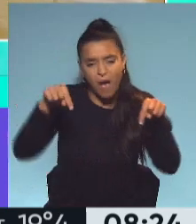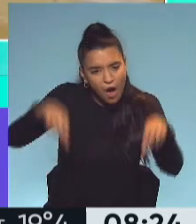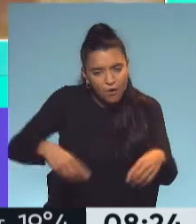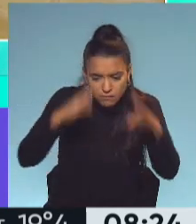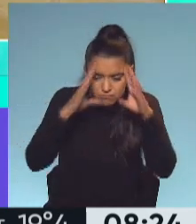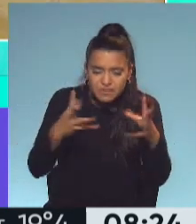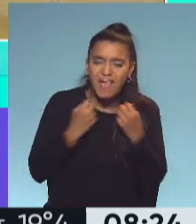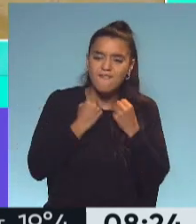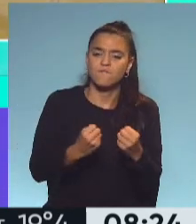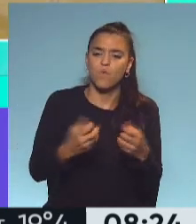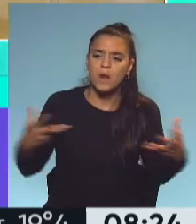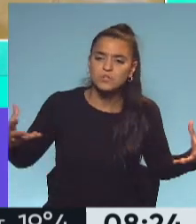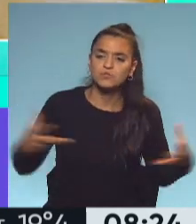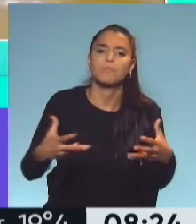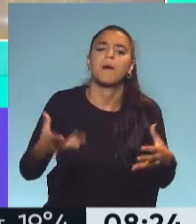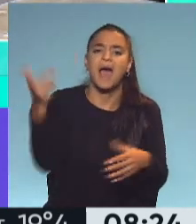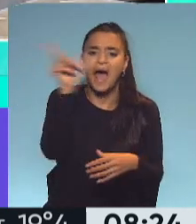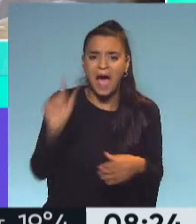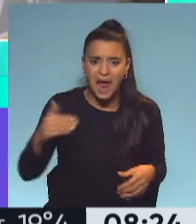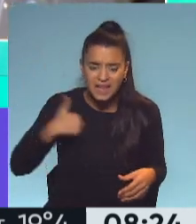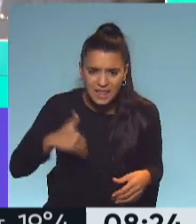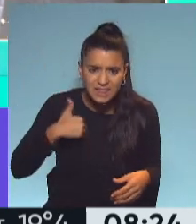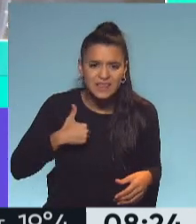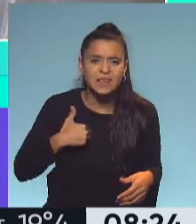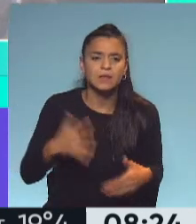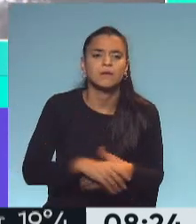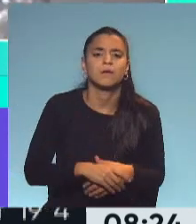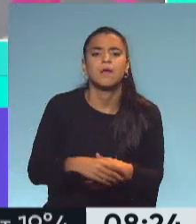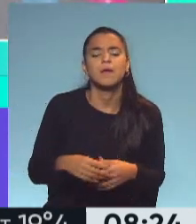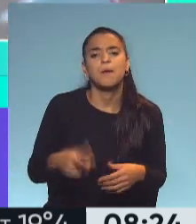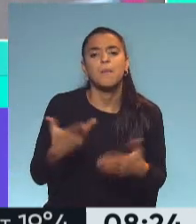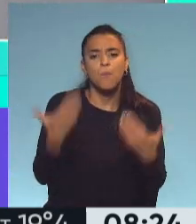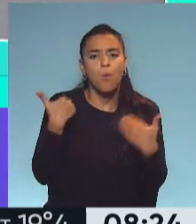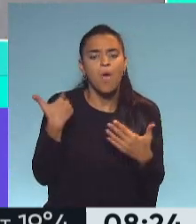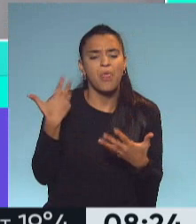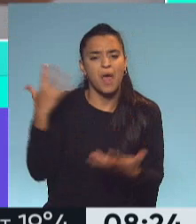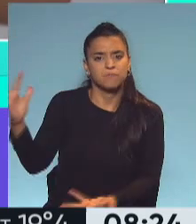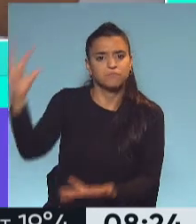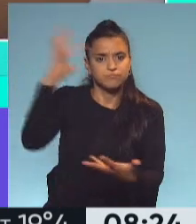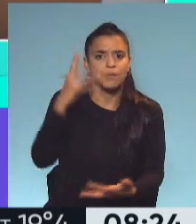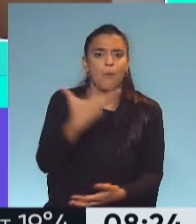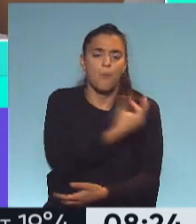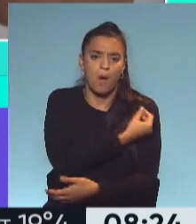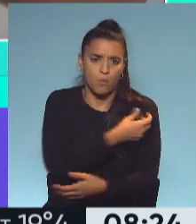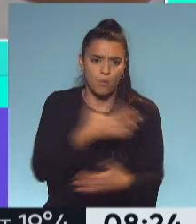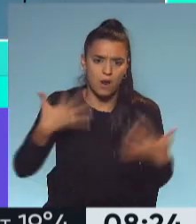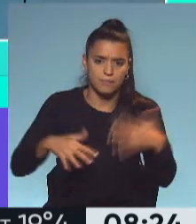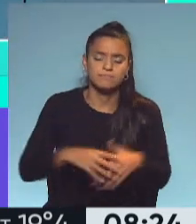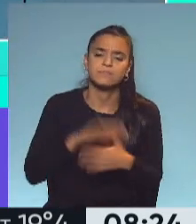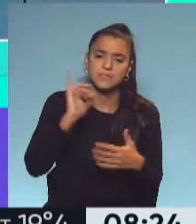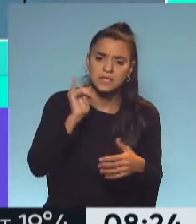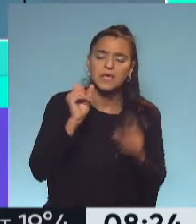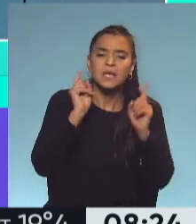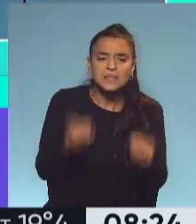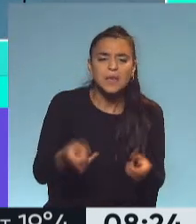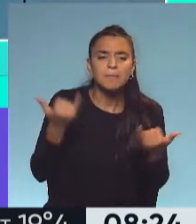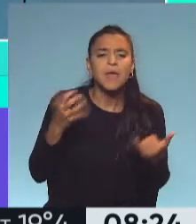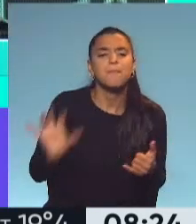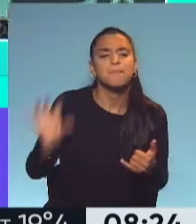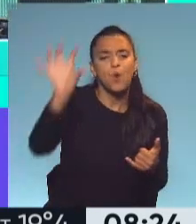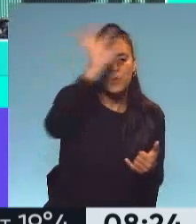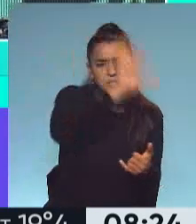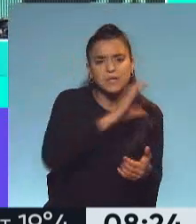concentrar los esfuerzos para que sea la Argentina como país la que pueda acceder a estas vacunas lo antes posible. Sí, Cecilia, pero también hay estados provinciales